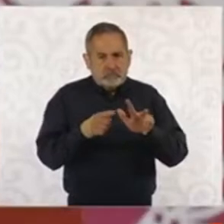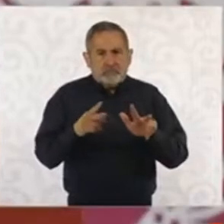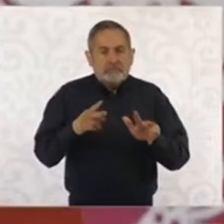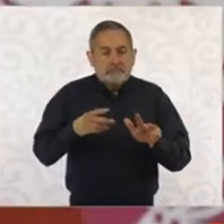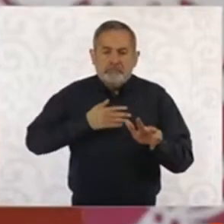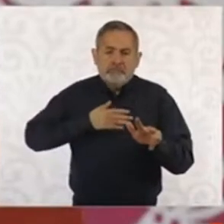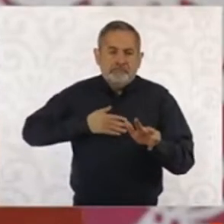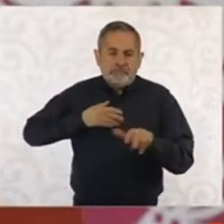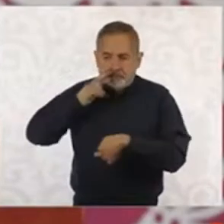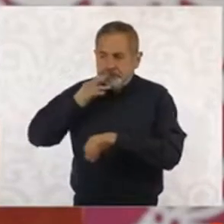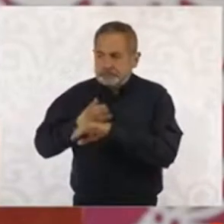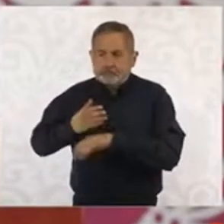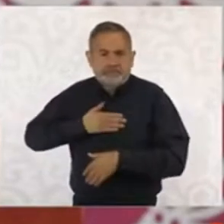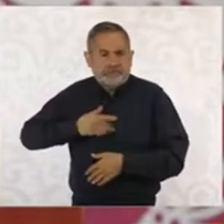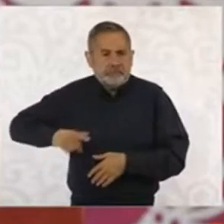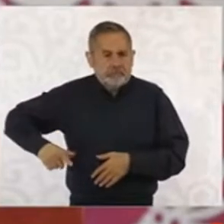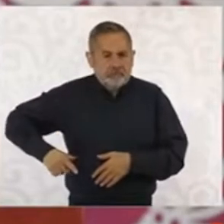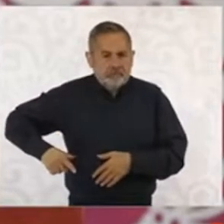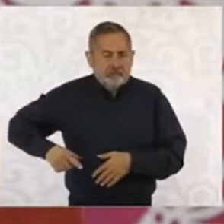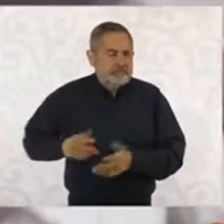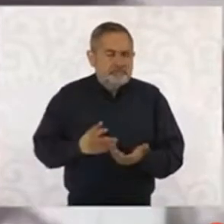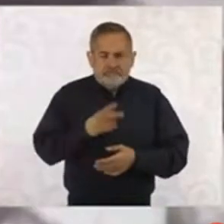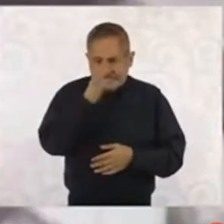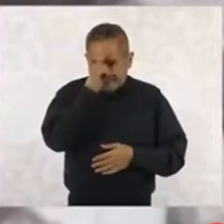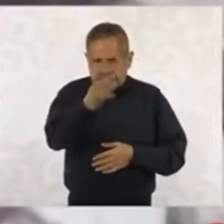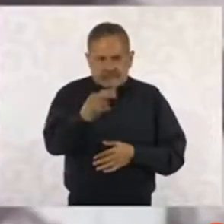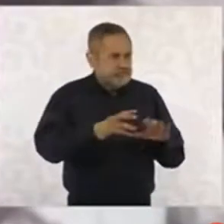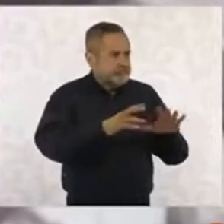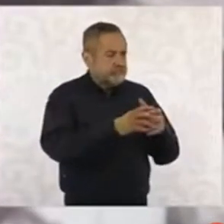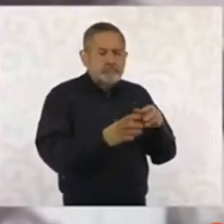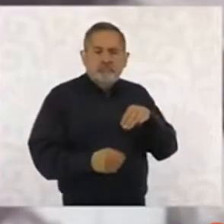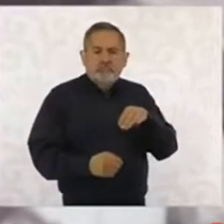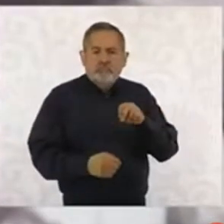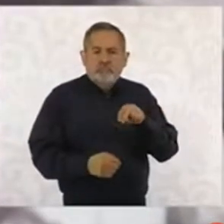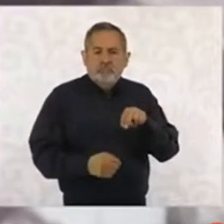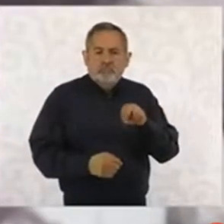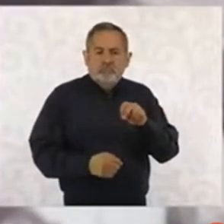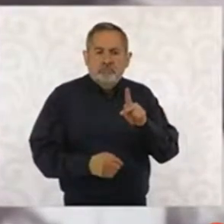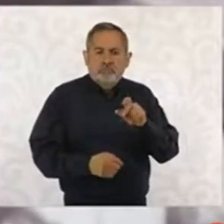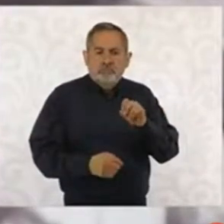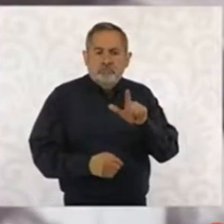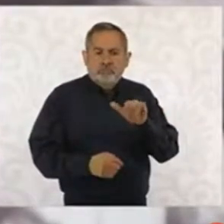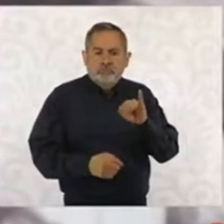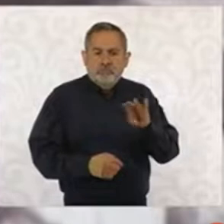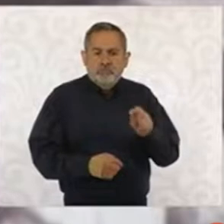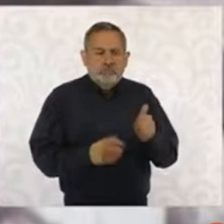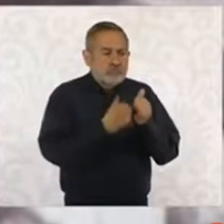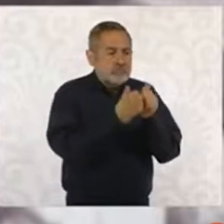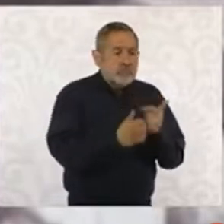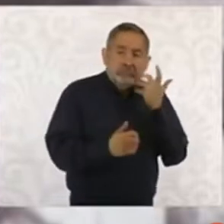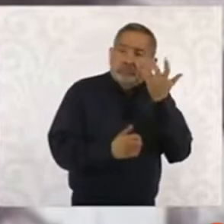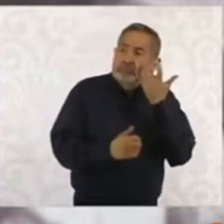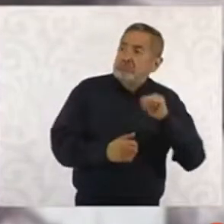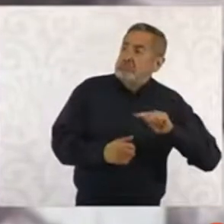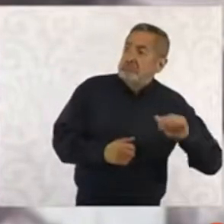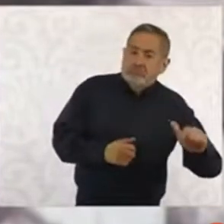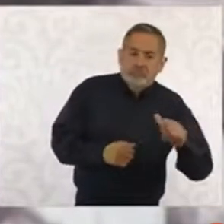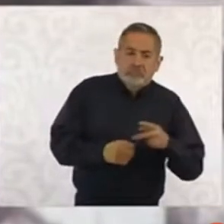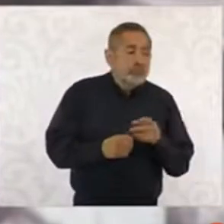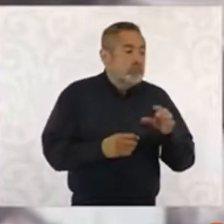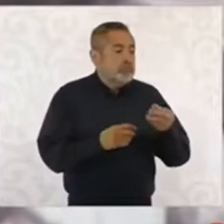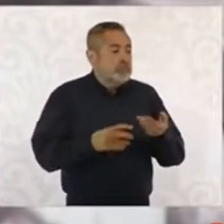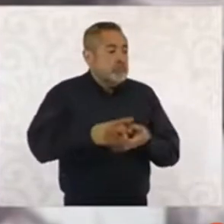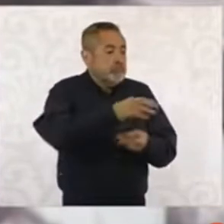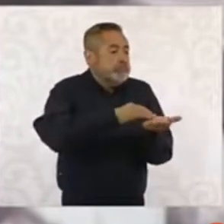Estado mexicano. Están prohibidos los monopolios, los estancos, pero también las